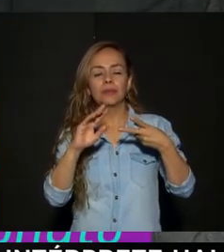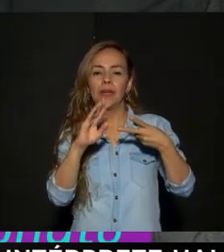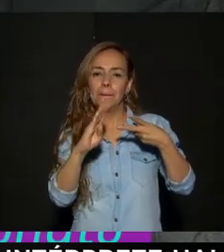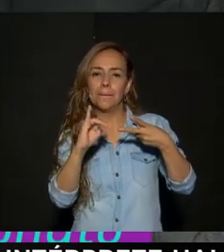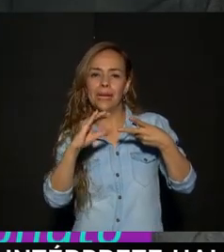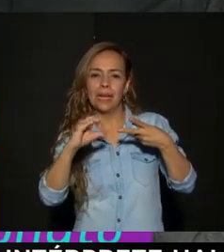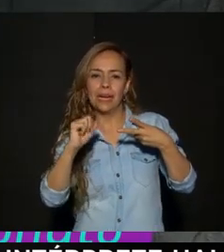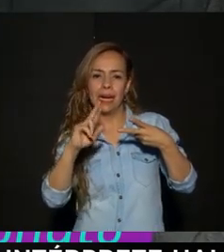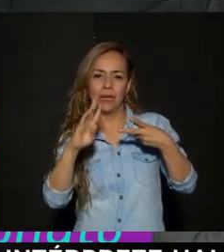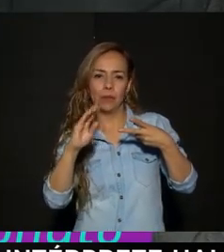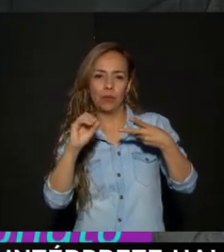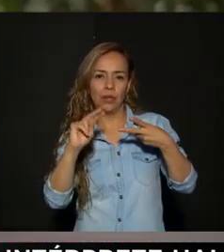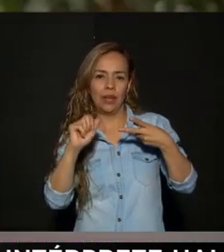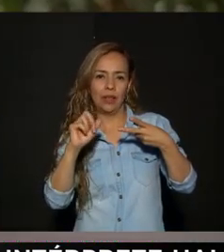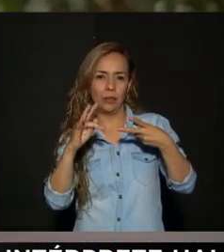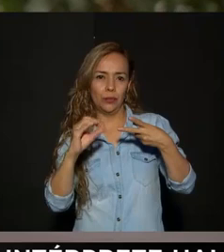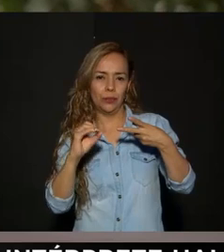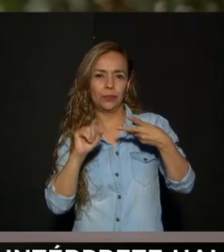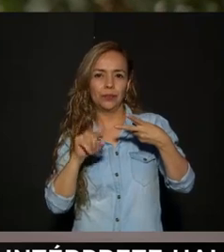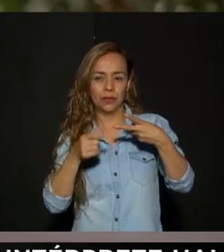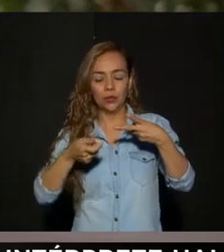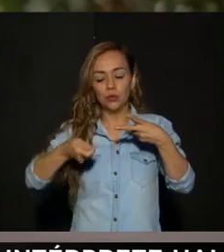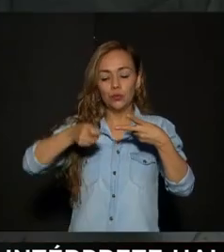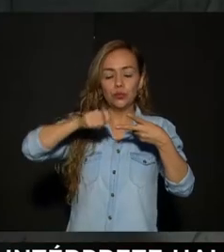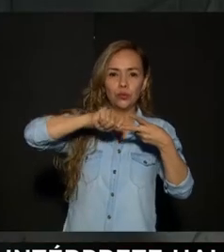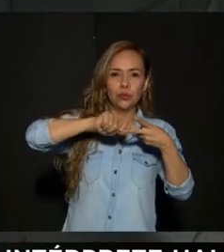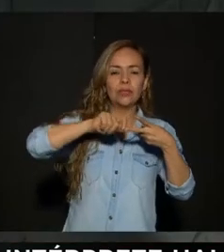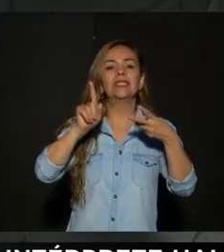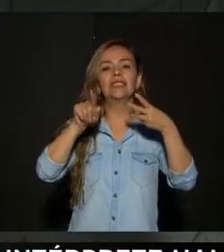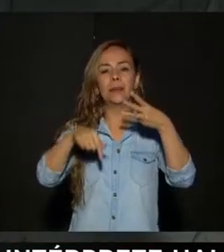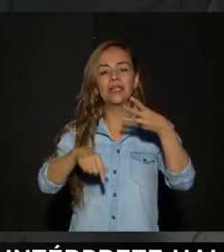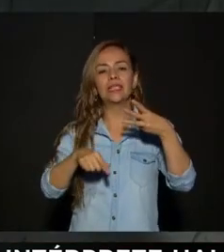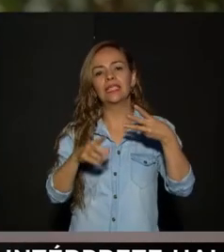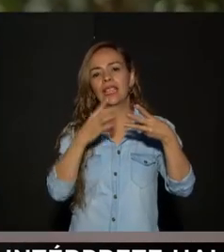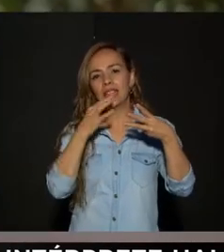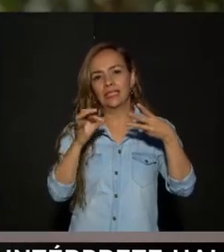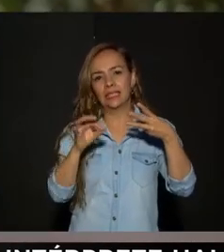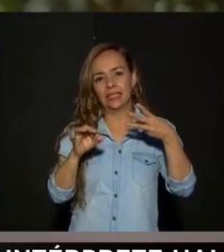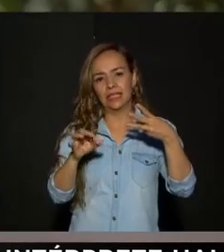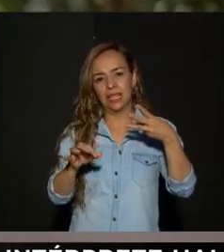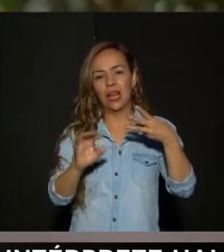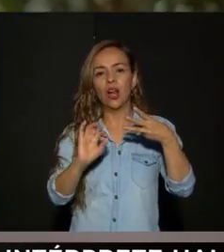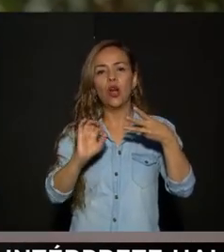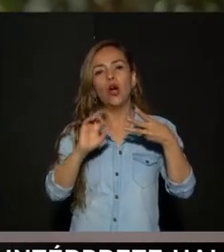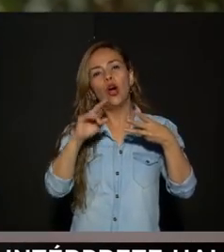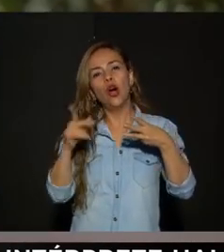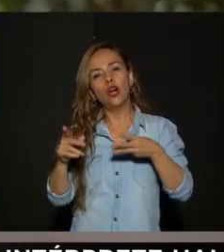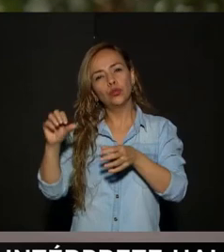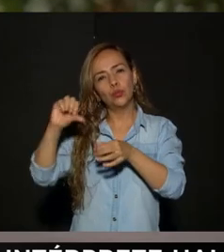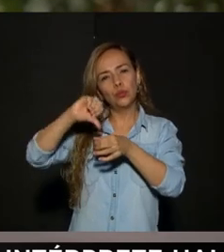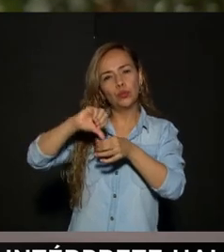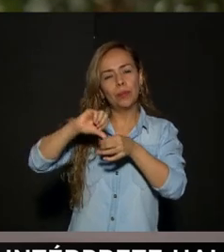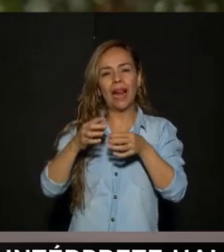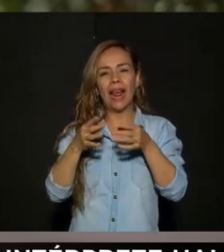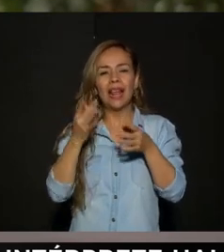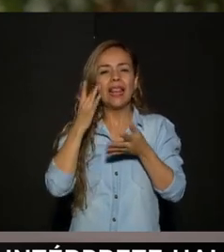cucharita tintera y vamos a utilizar solución salina o el líquido que utilizamos para limpiar los lentes de contacto y